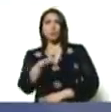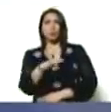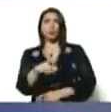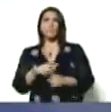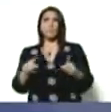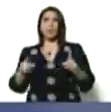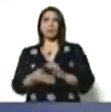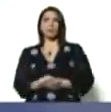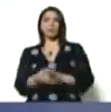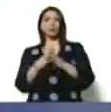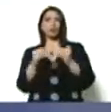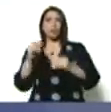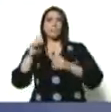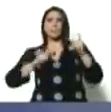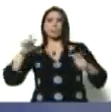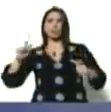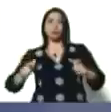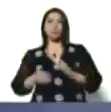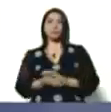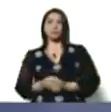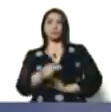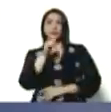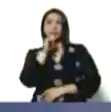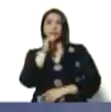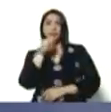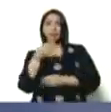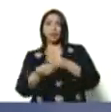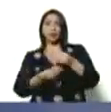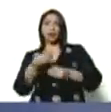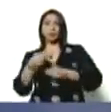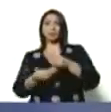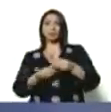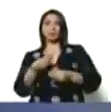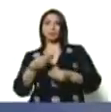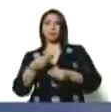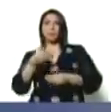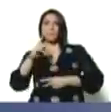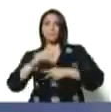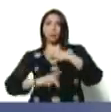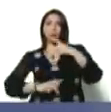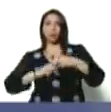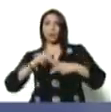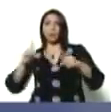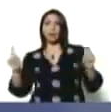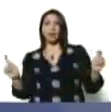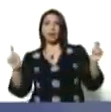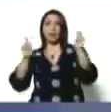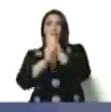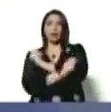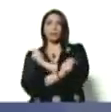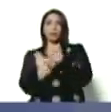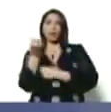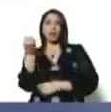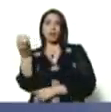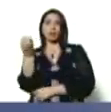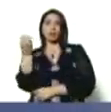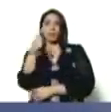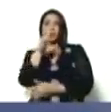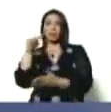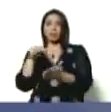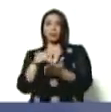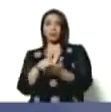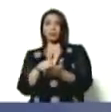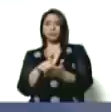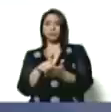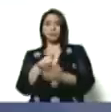sea toda la gente quien elabore el programa de cambios en la Asamblea Nacional.